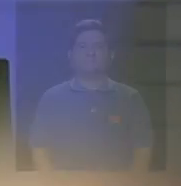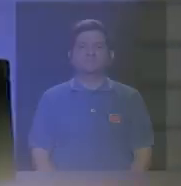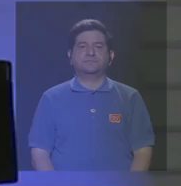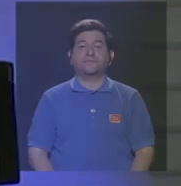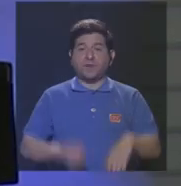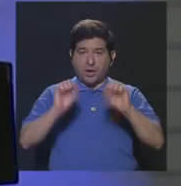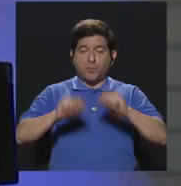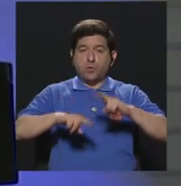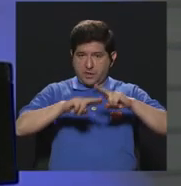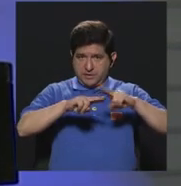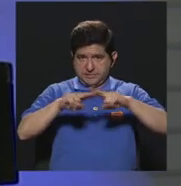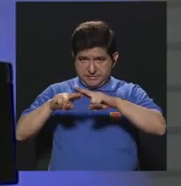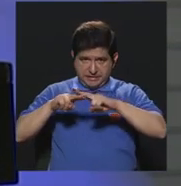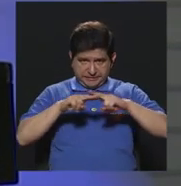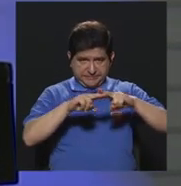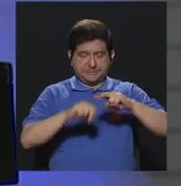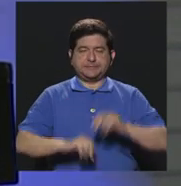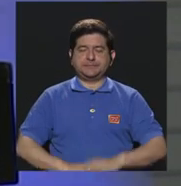Sentarse.